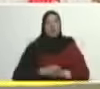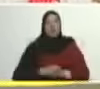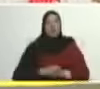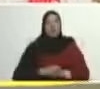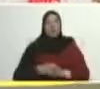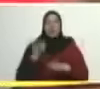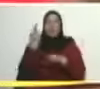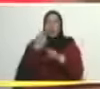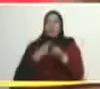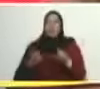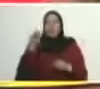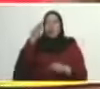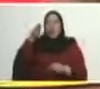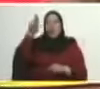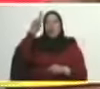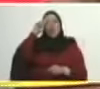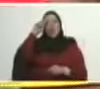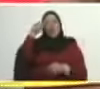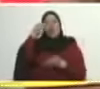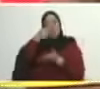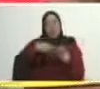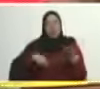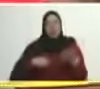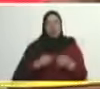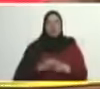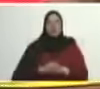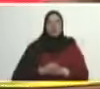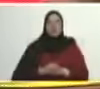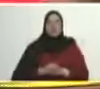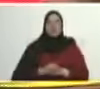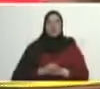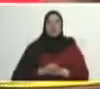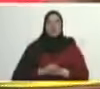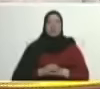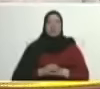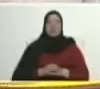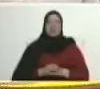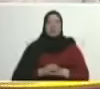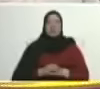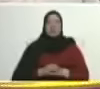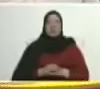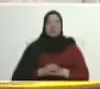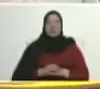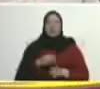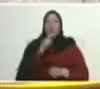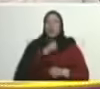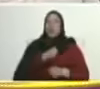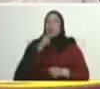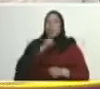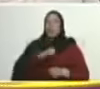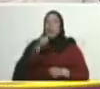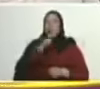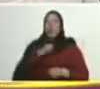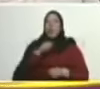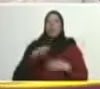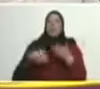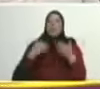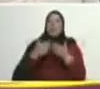Pero Cuba está firme, de pie, luchando, resistiendo, y vamos juntos